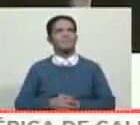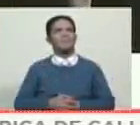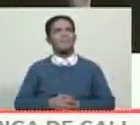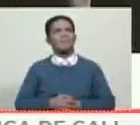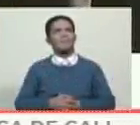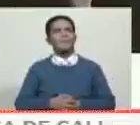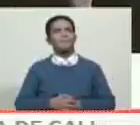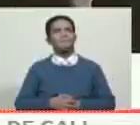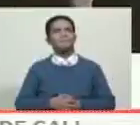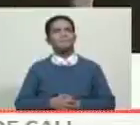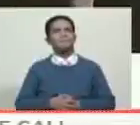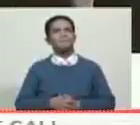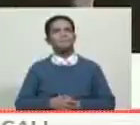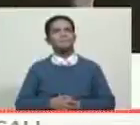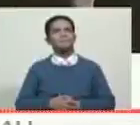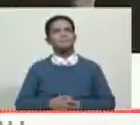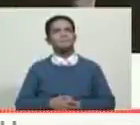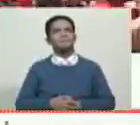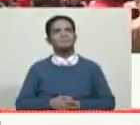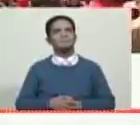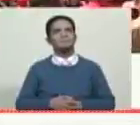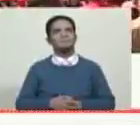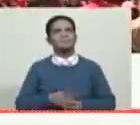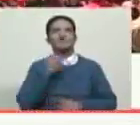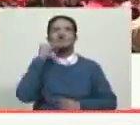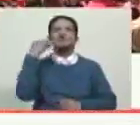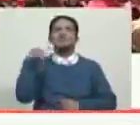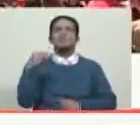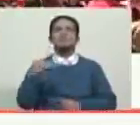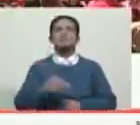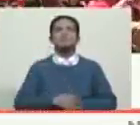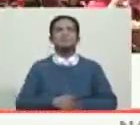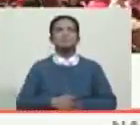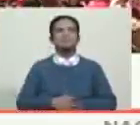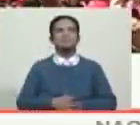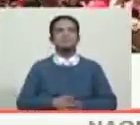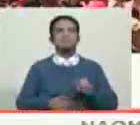¿Ah? ¡Alerta a la juventud!